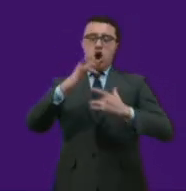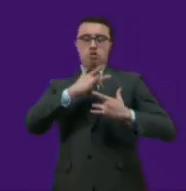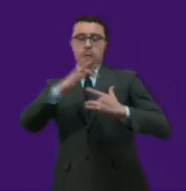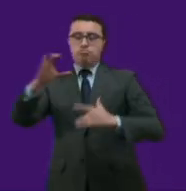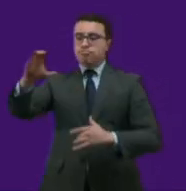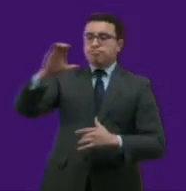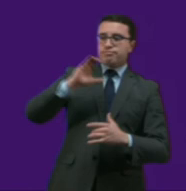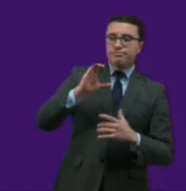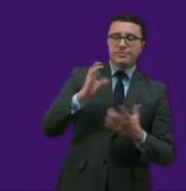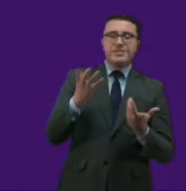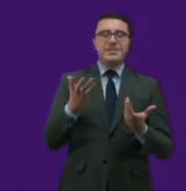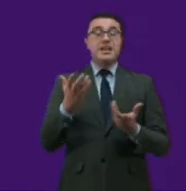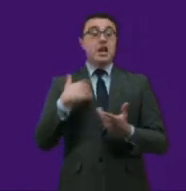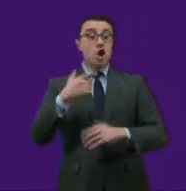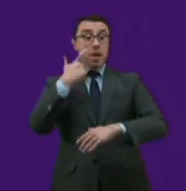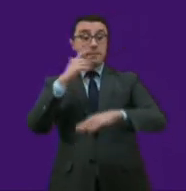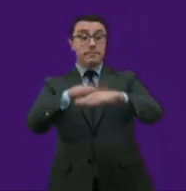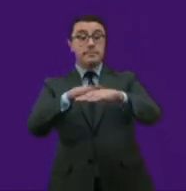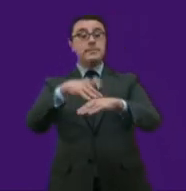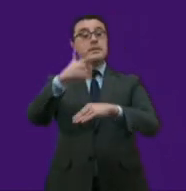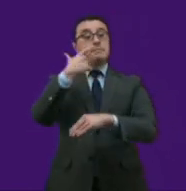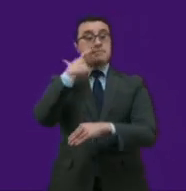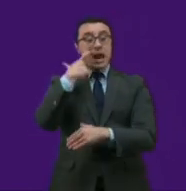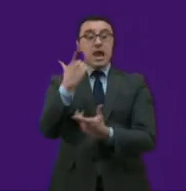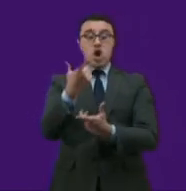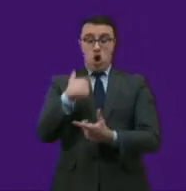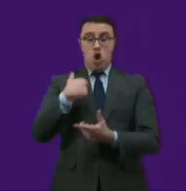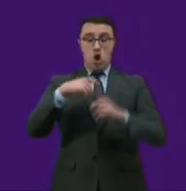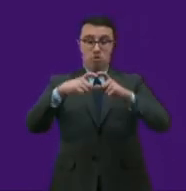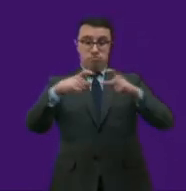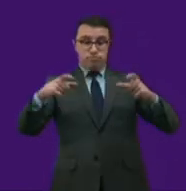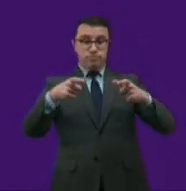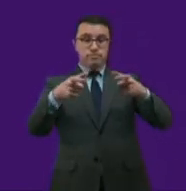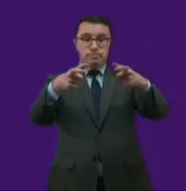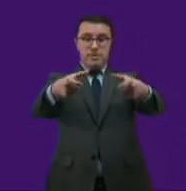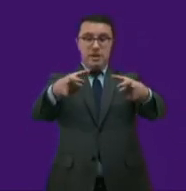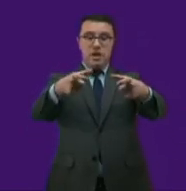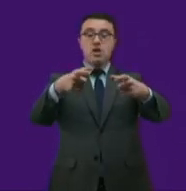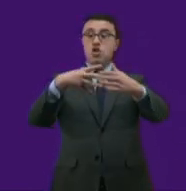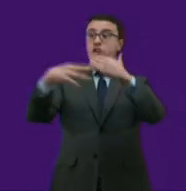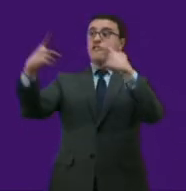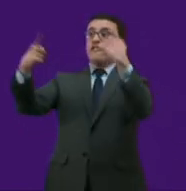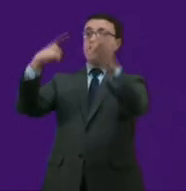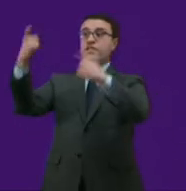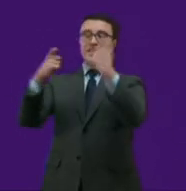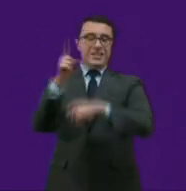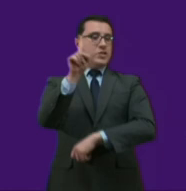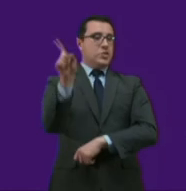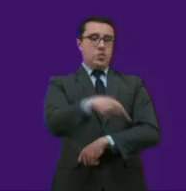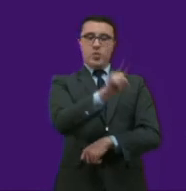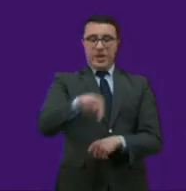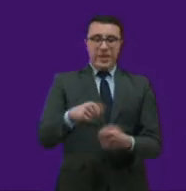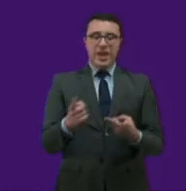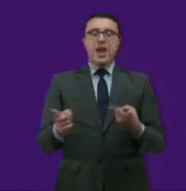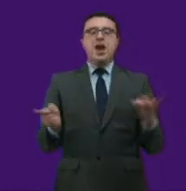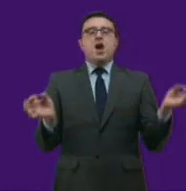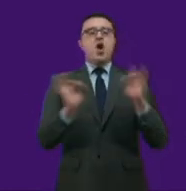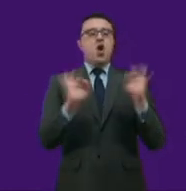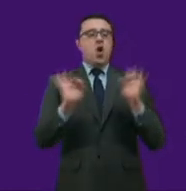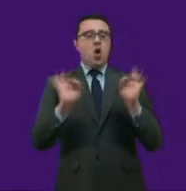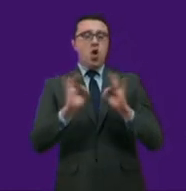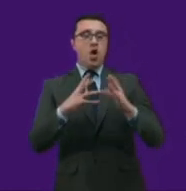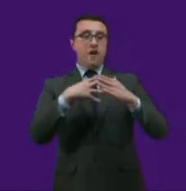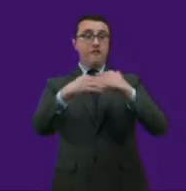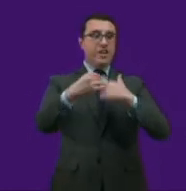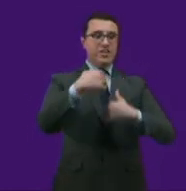Y cuando tú le dices, mira, te voy a dar un papel que no puedes salir a venderlo, que no puedes salir, a comprar un